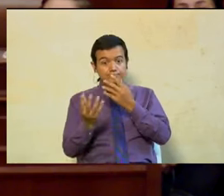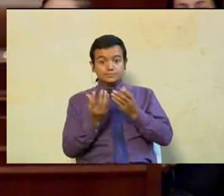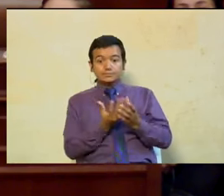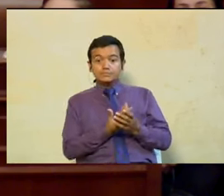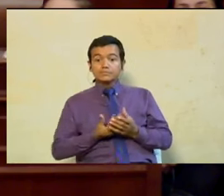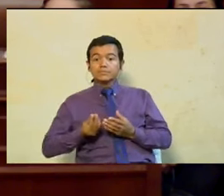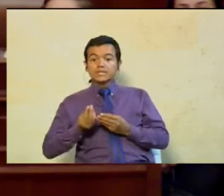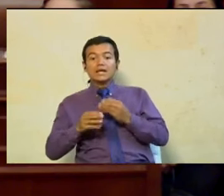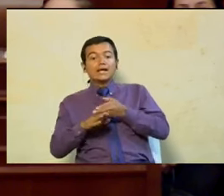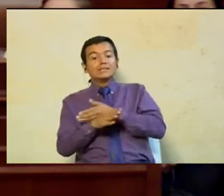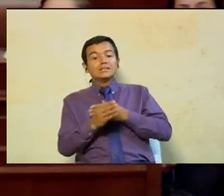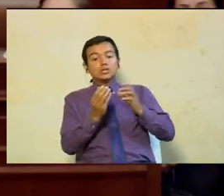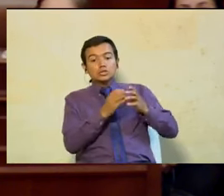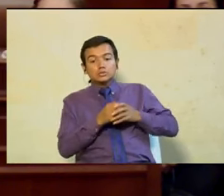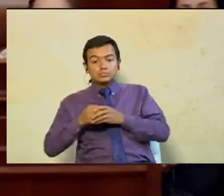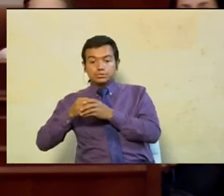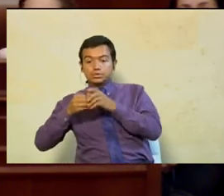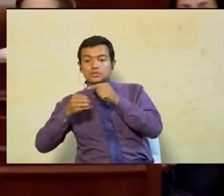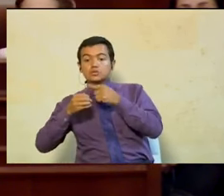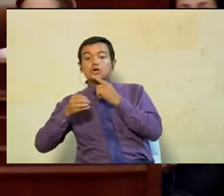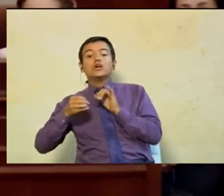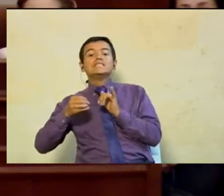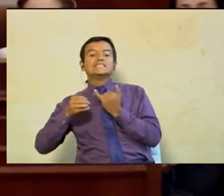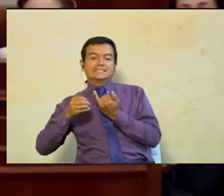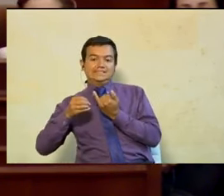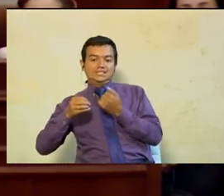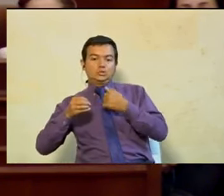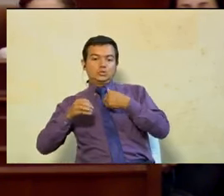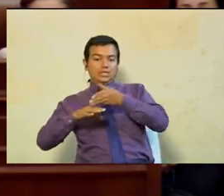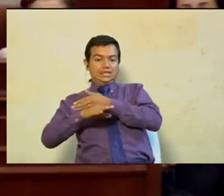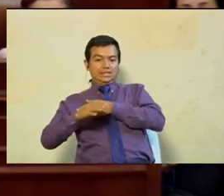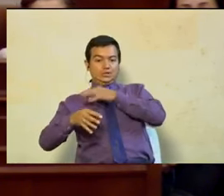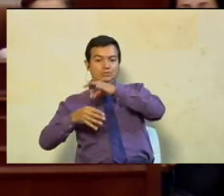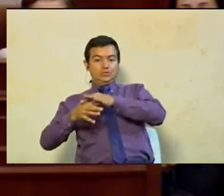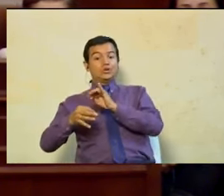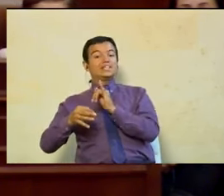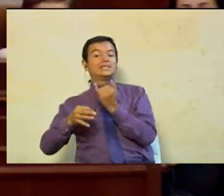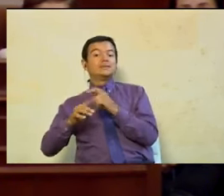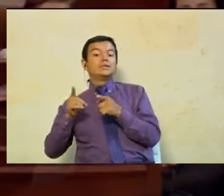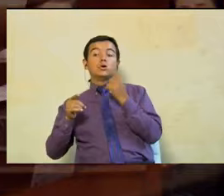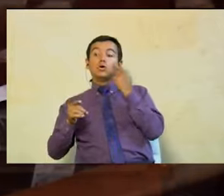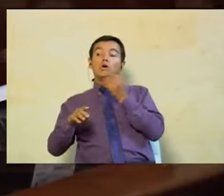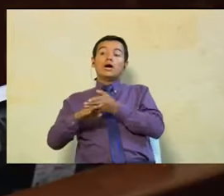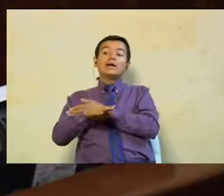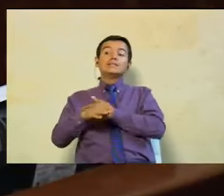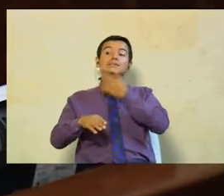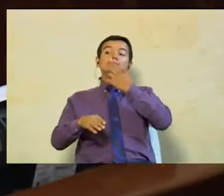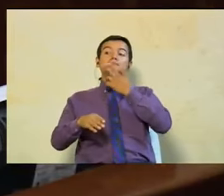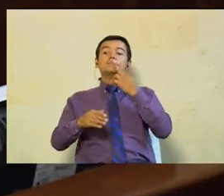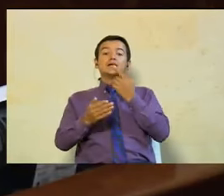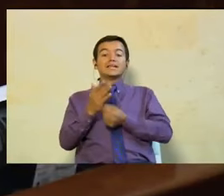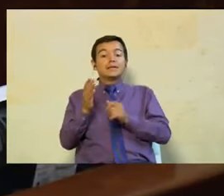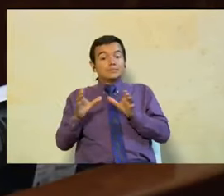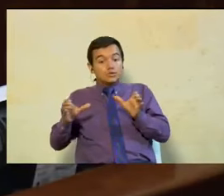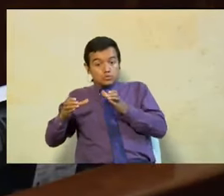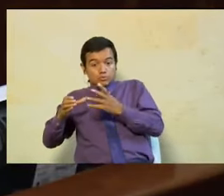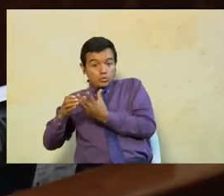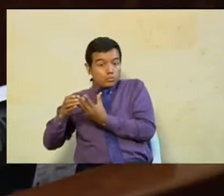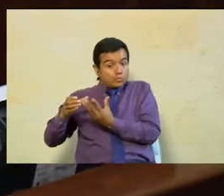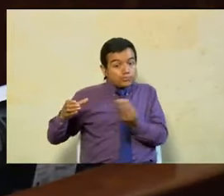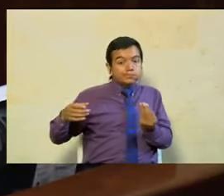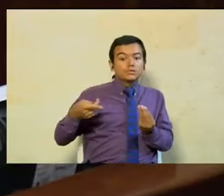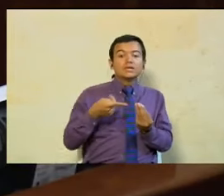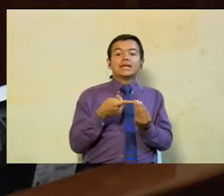Sí al proyecto y el ponente lo sabe con el compromiso que se iba a nombrar una subcomisión para que